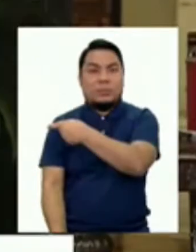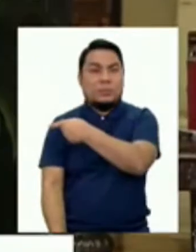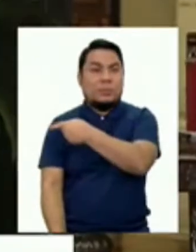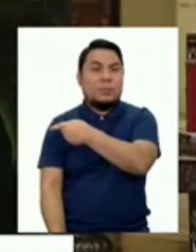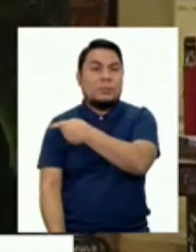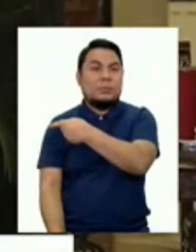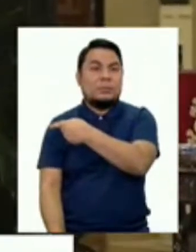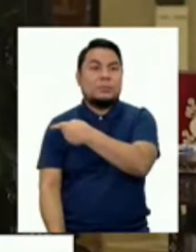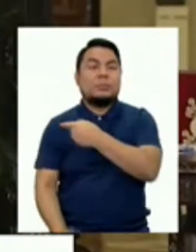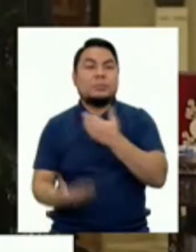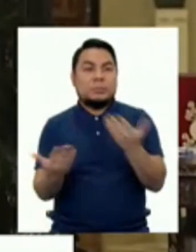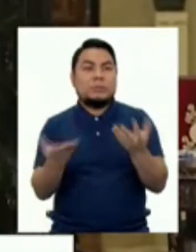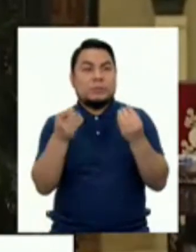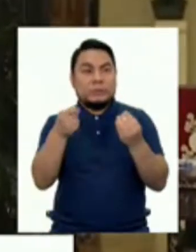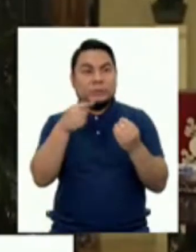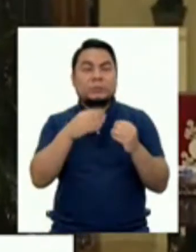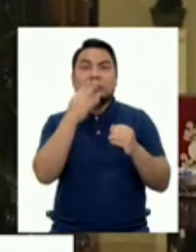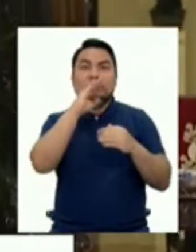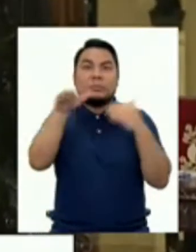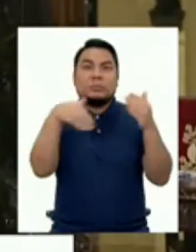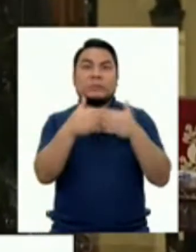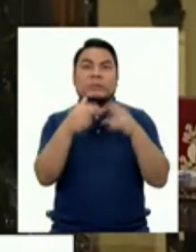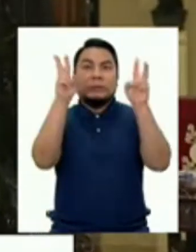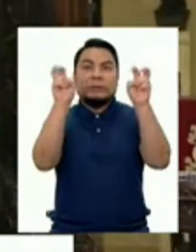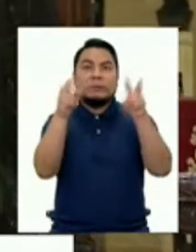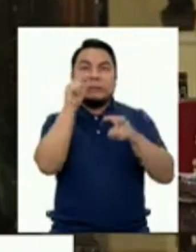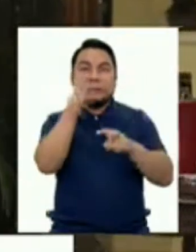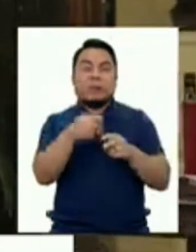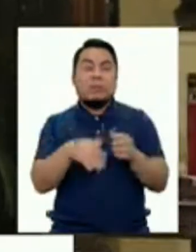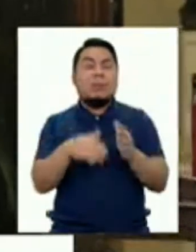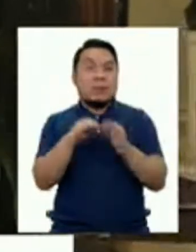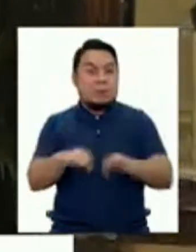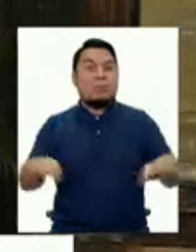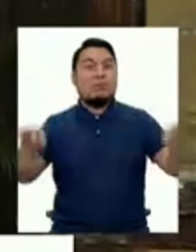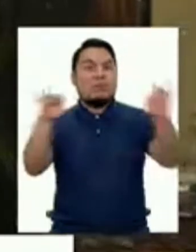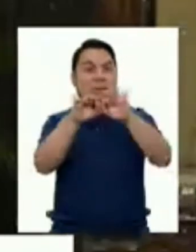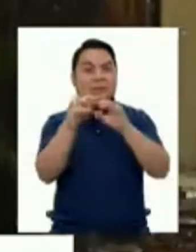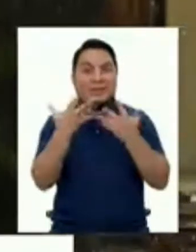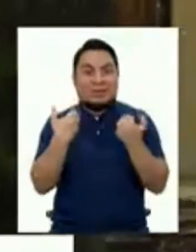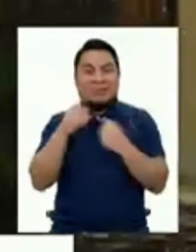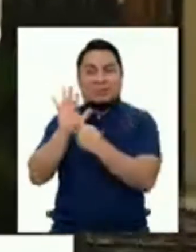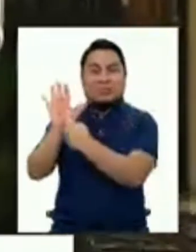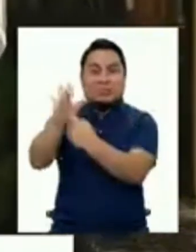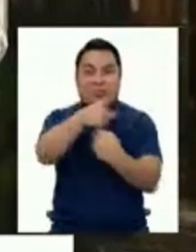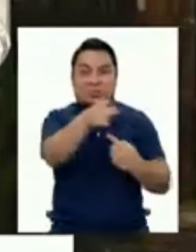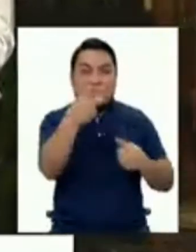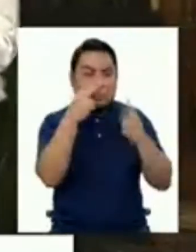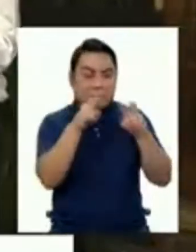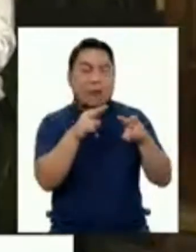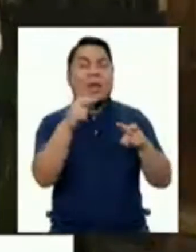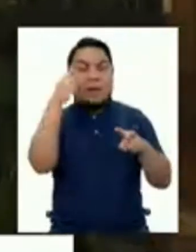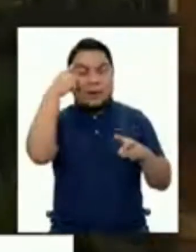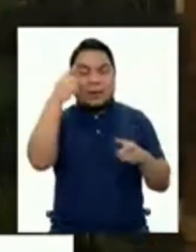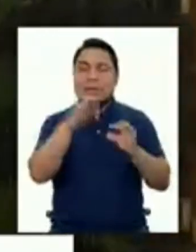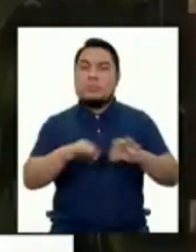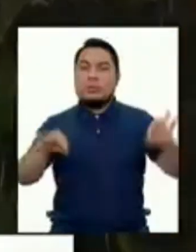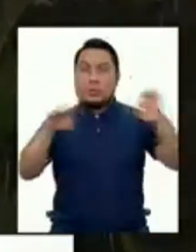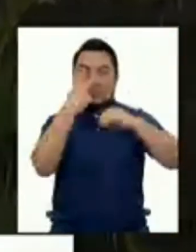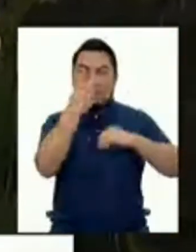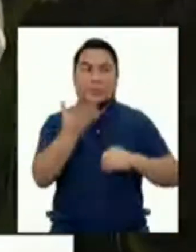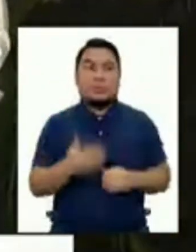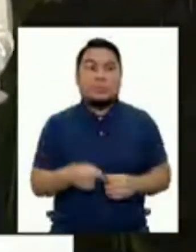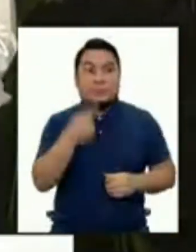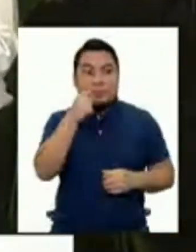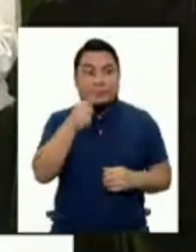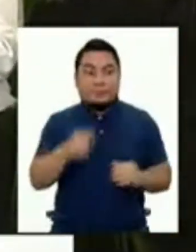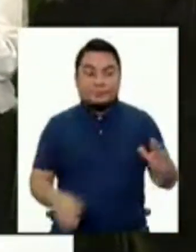esto es quizás el tema más relevante que queríamos mostrar. Esta curva